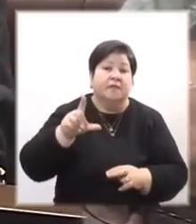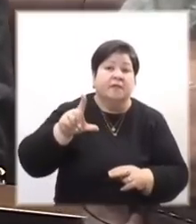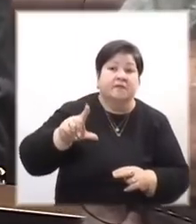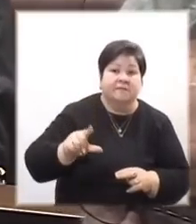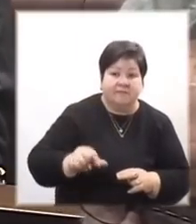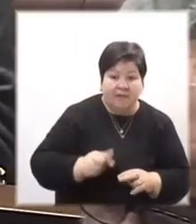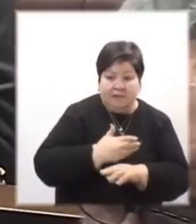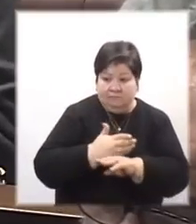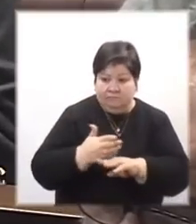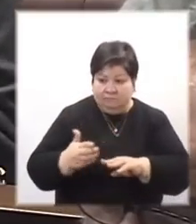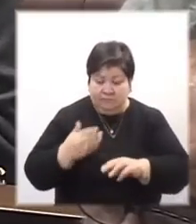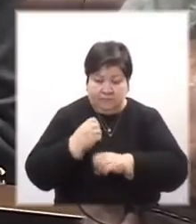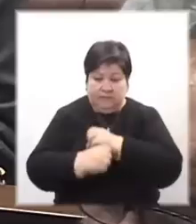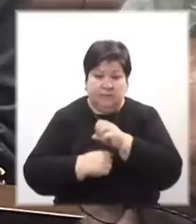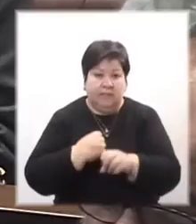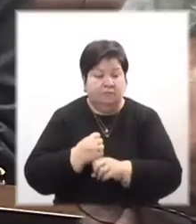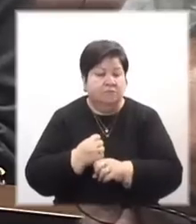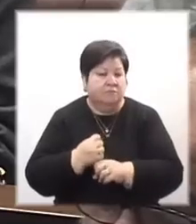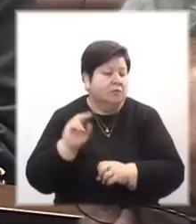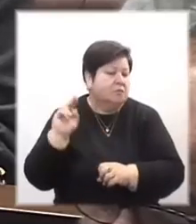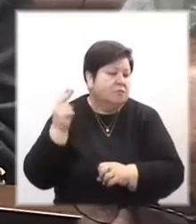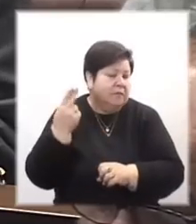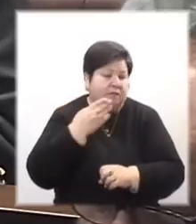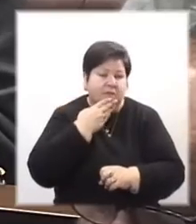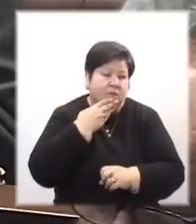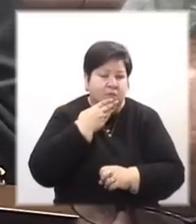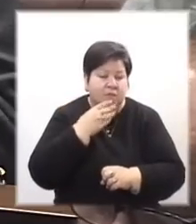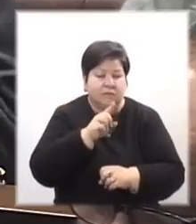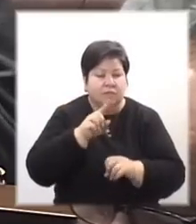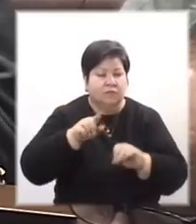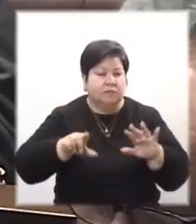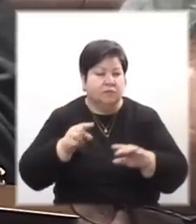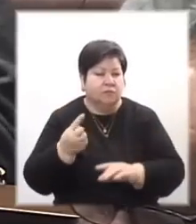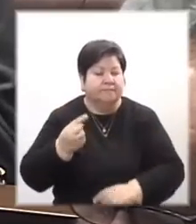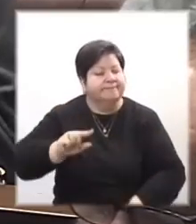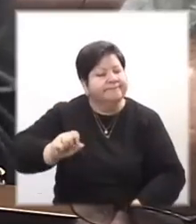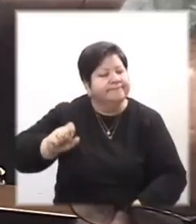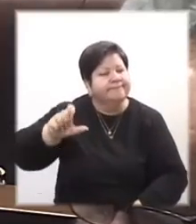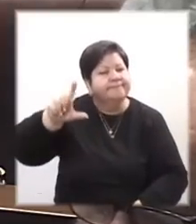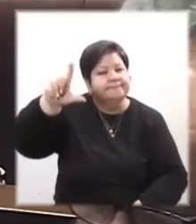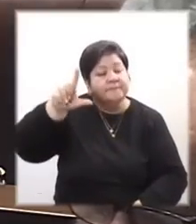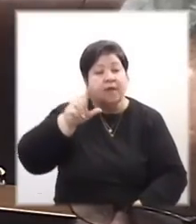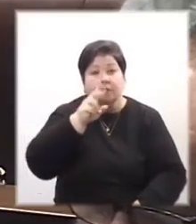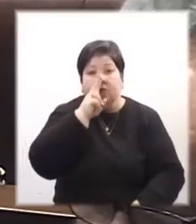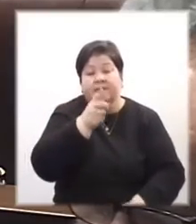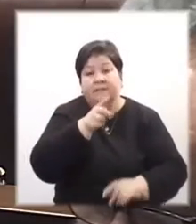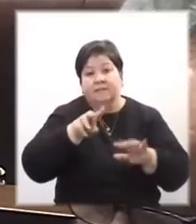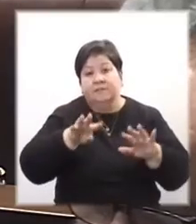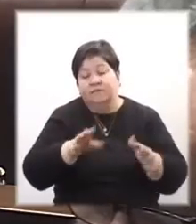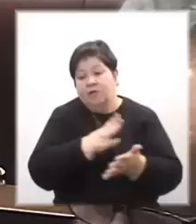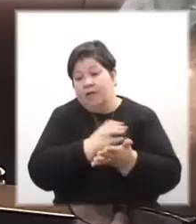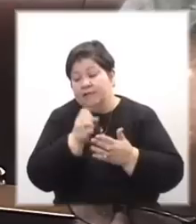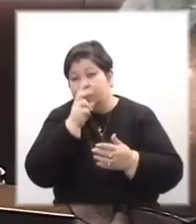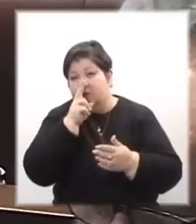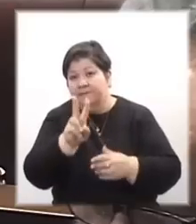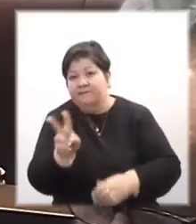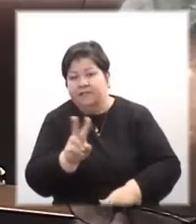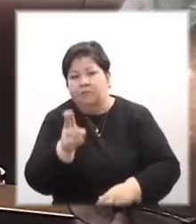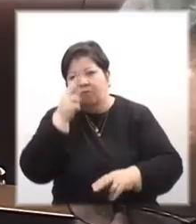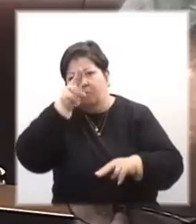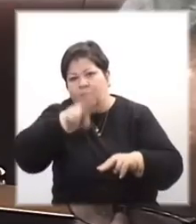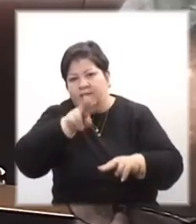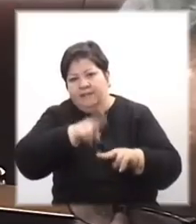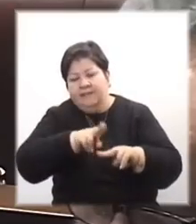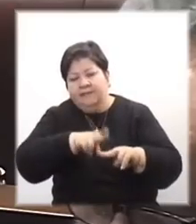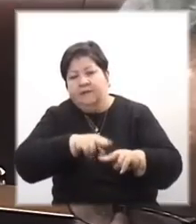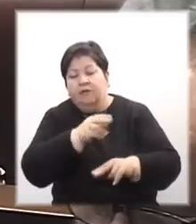ese año, pero las muertes dudosas volvieron a subir, 171. Del 2019 al 2022, presidente, las muertes dudosas